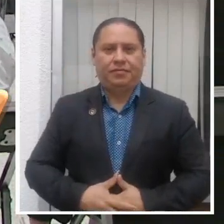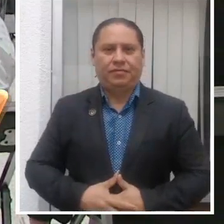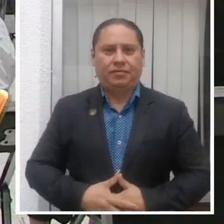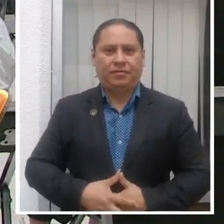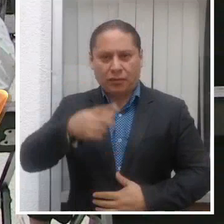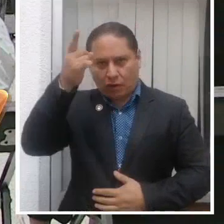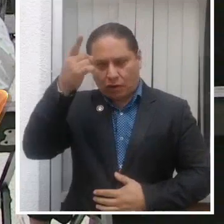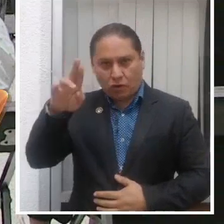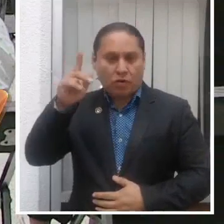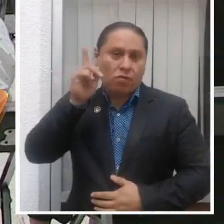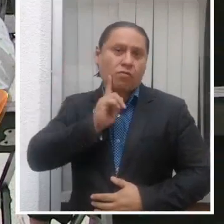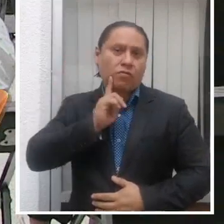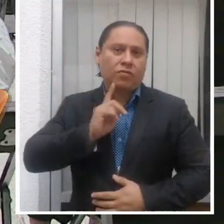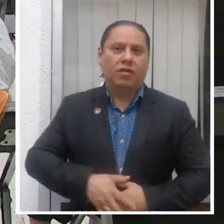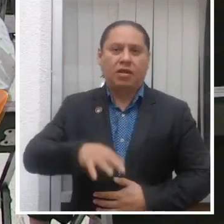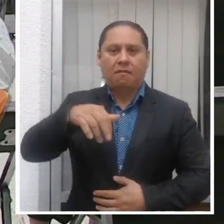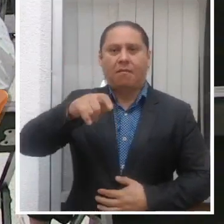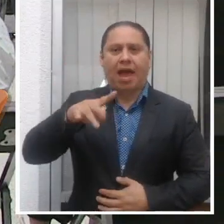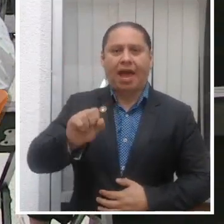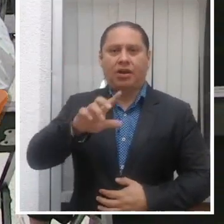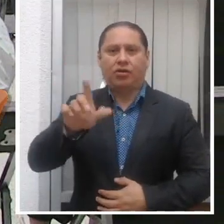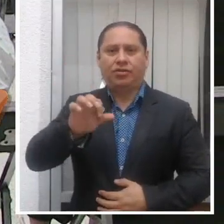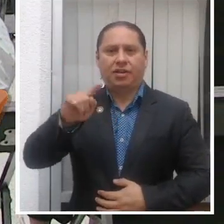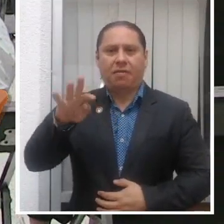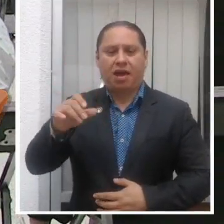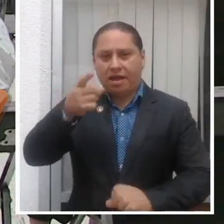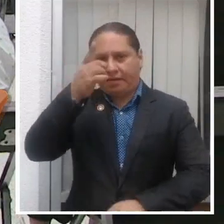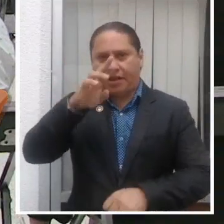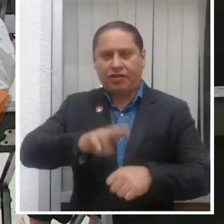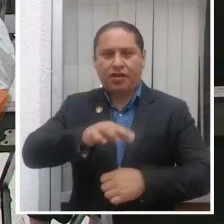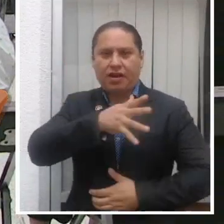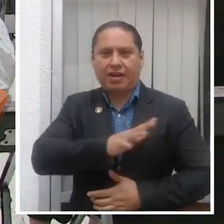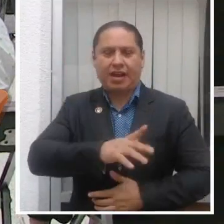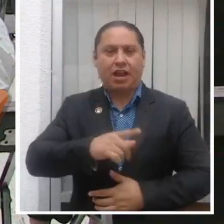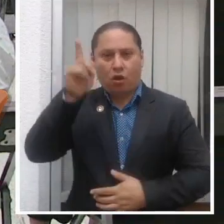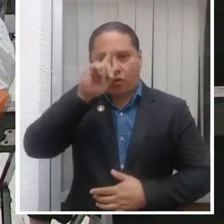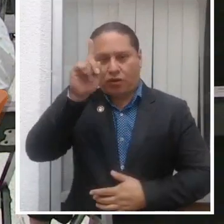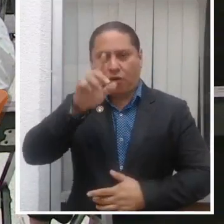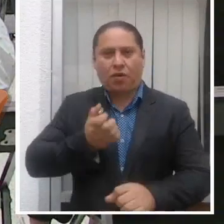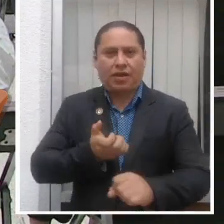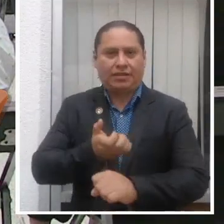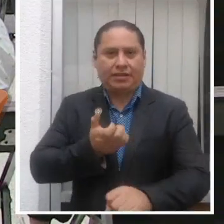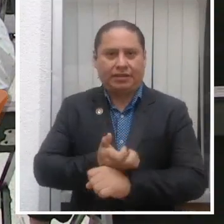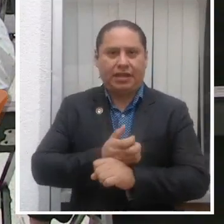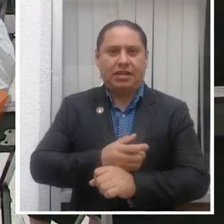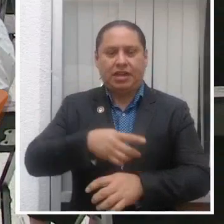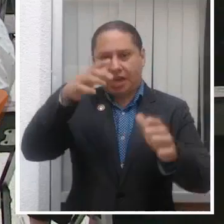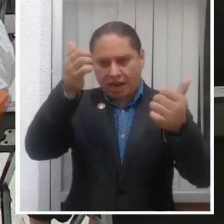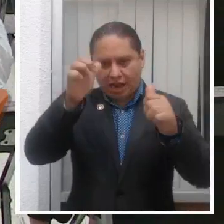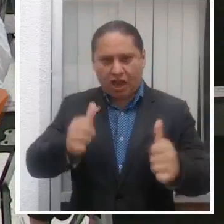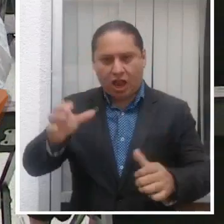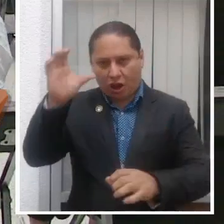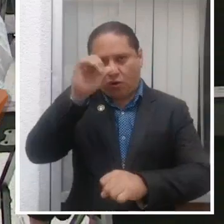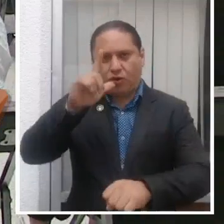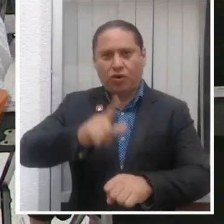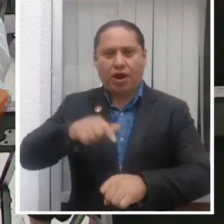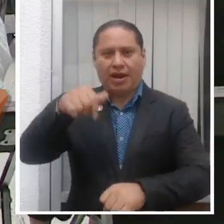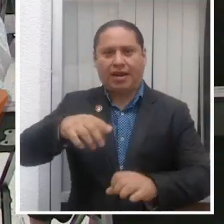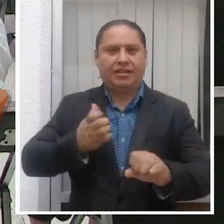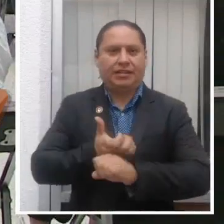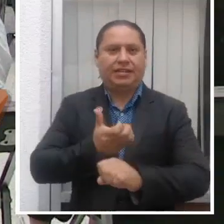Doctora Maritza Maranto Cepeda, Directora General del Consejo Estatal para las Culturas y las Artes de Chiapas.